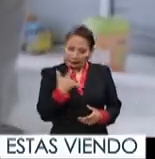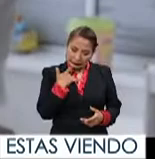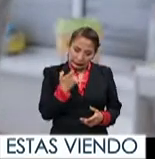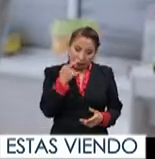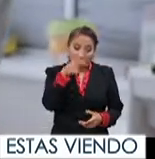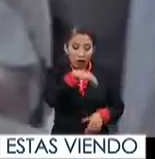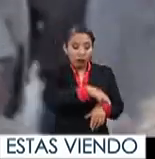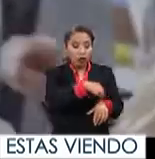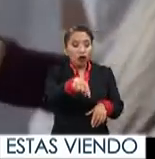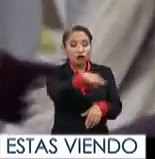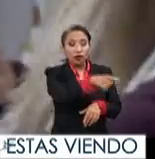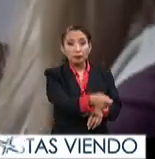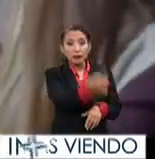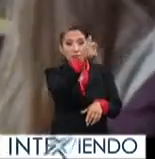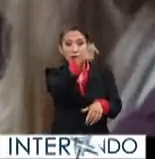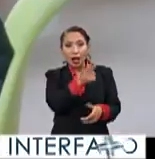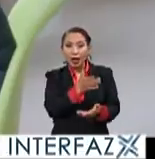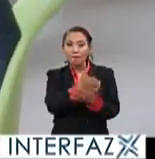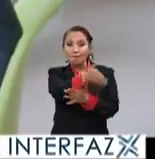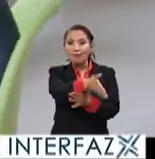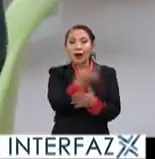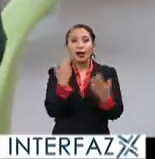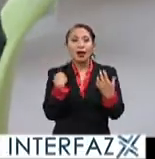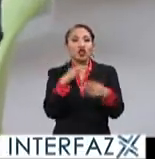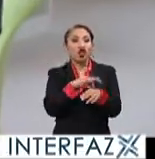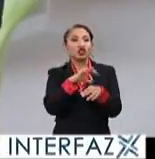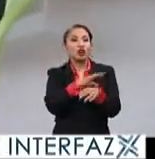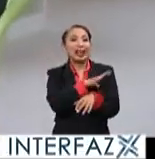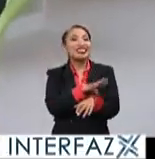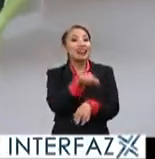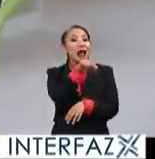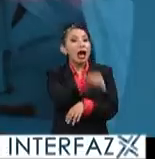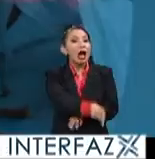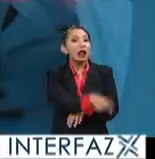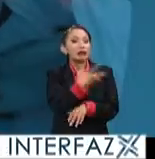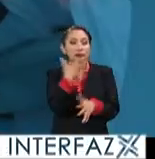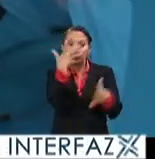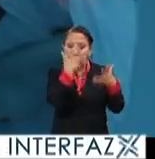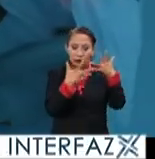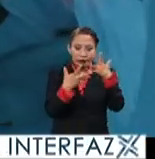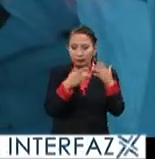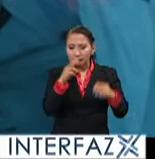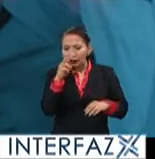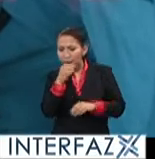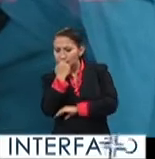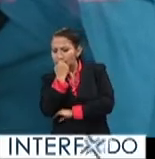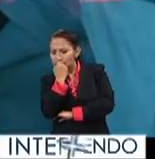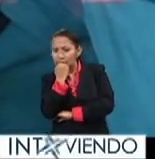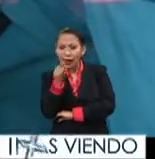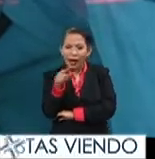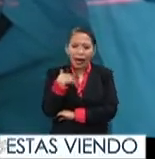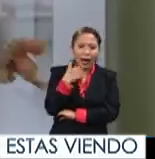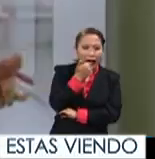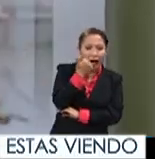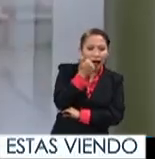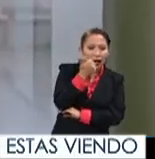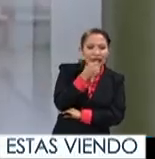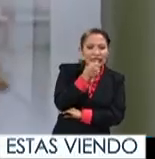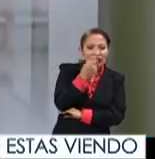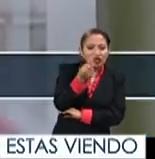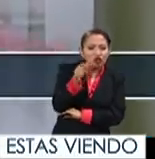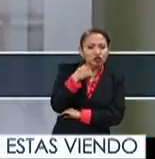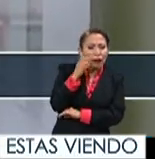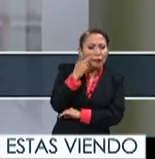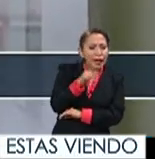los médicos de primer contacto, los médicos generales, que se llegan a confundir con los síntomas que presentan los niños, porque